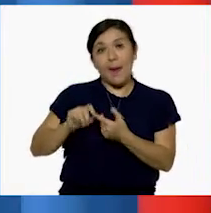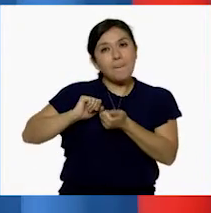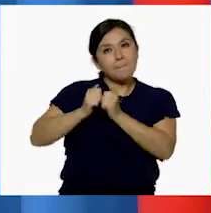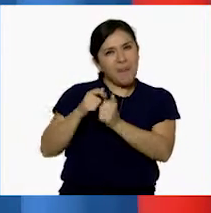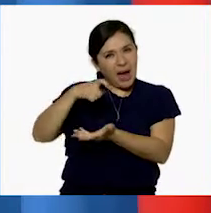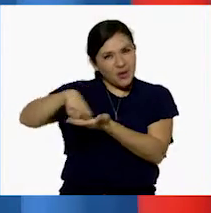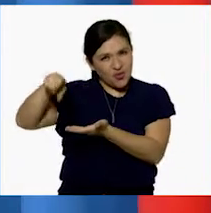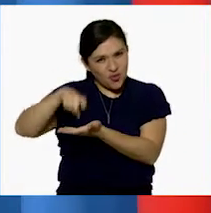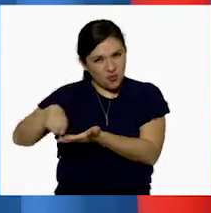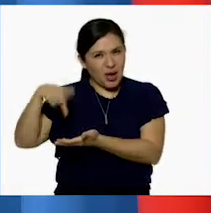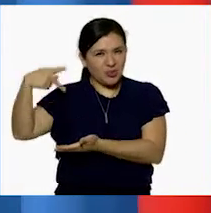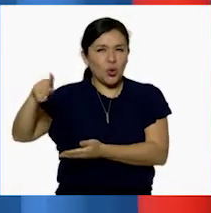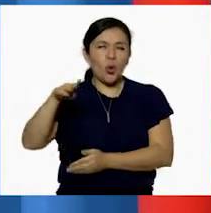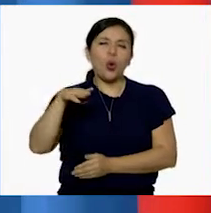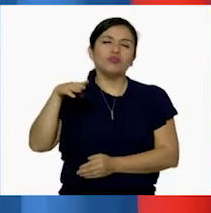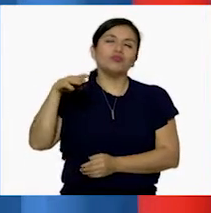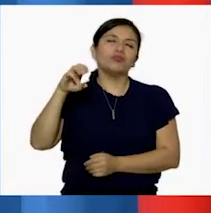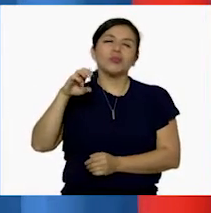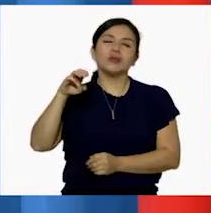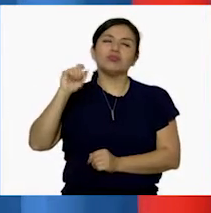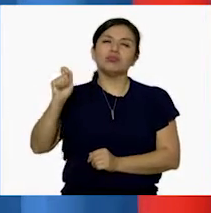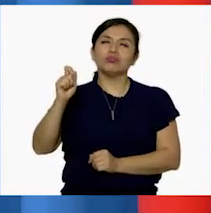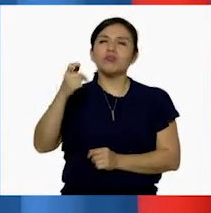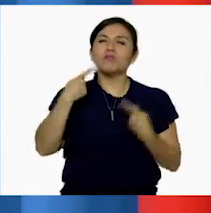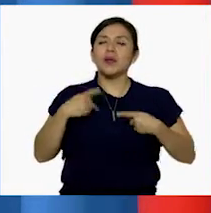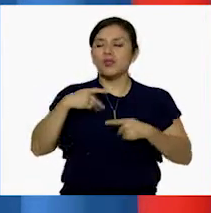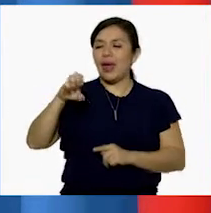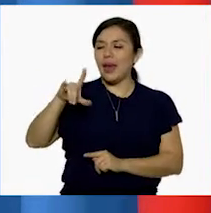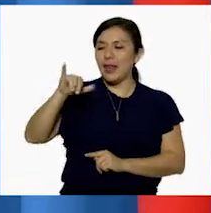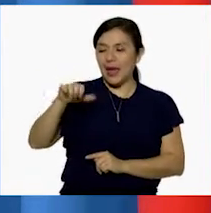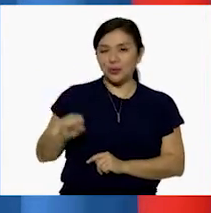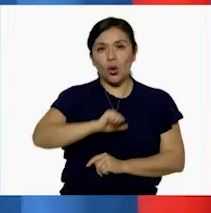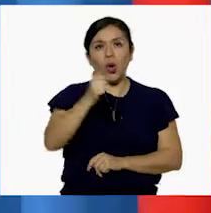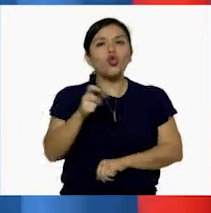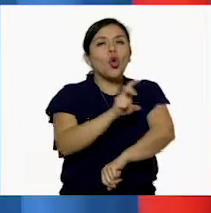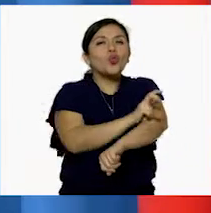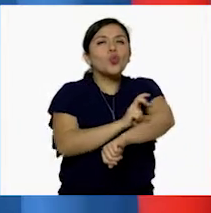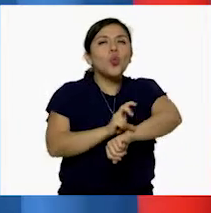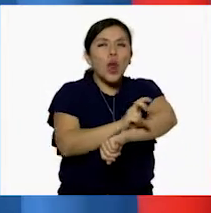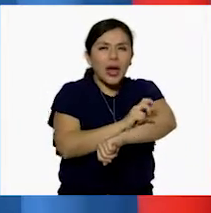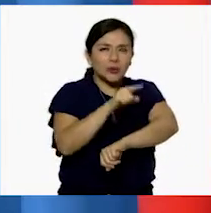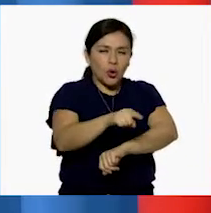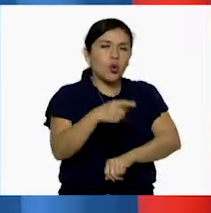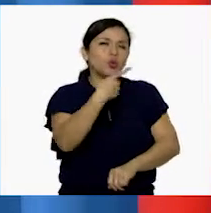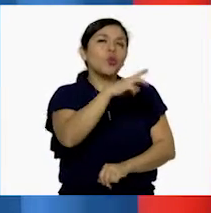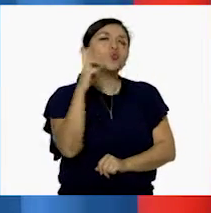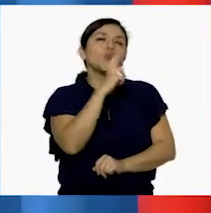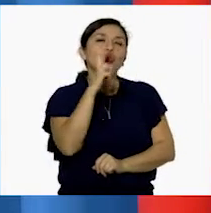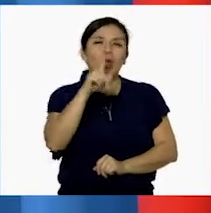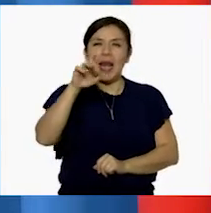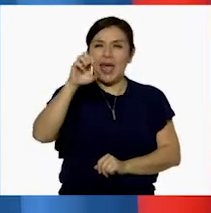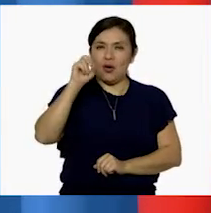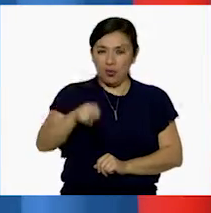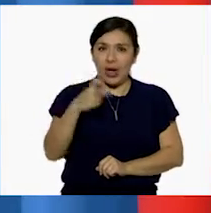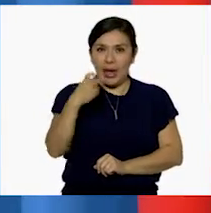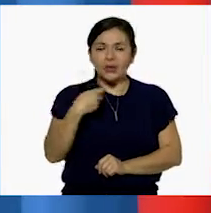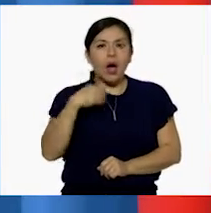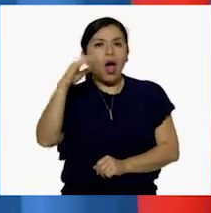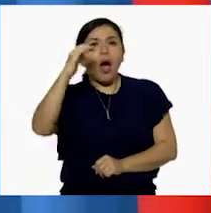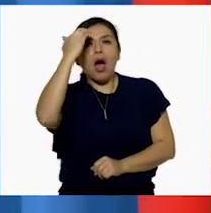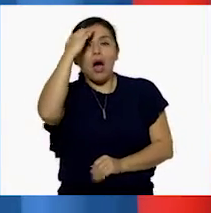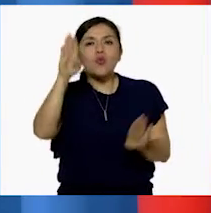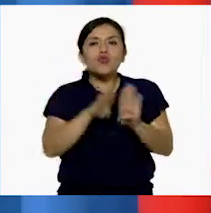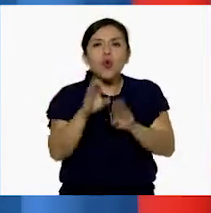escritor búlgaro Elías Canetti, y Los melocotones, del escritor ruso León Tolstoy. Y gracias a lo cual valoramos culturas, modos